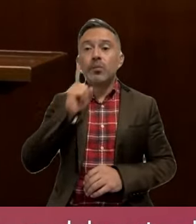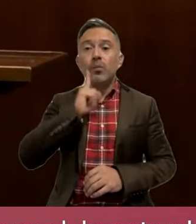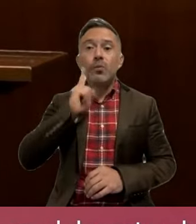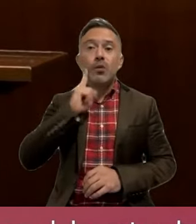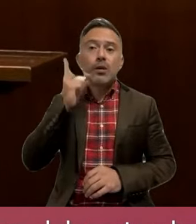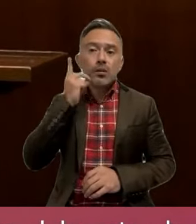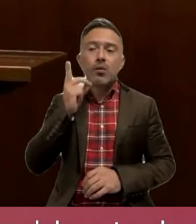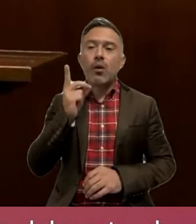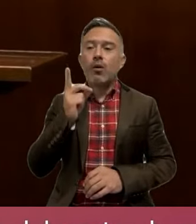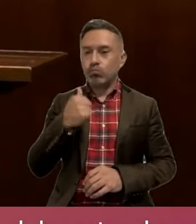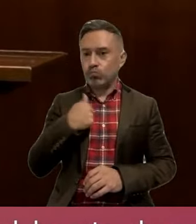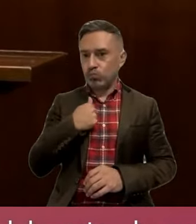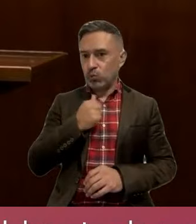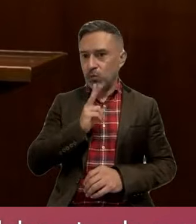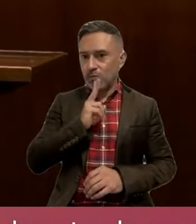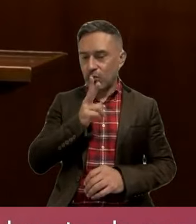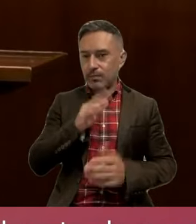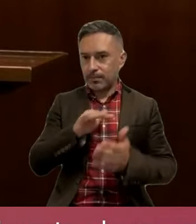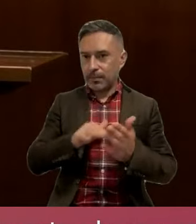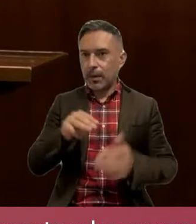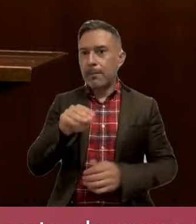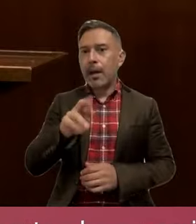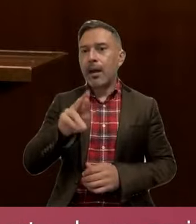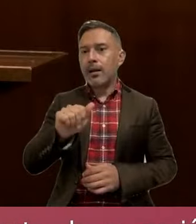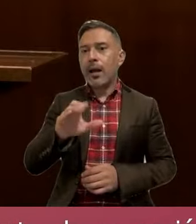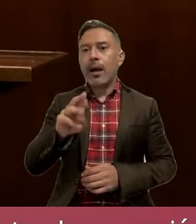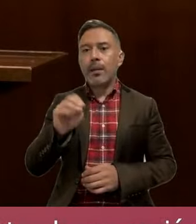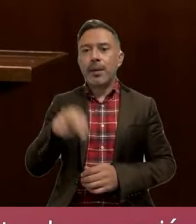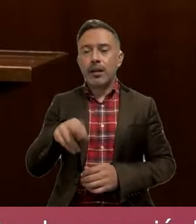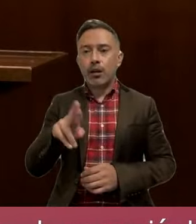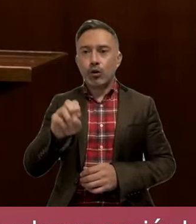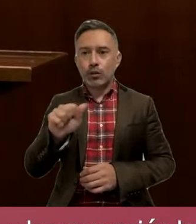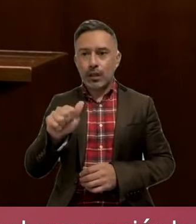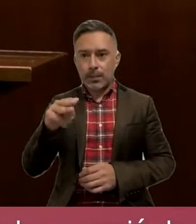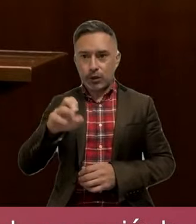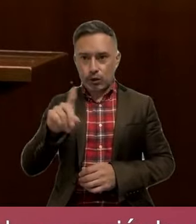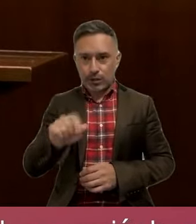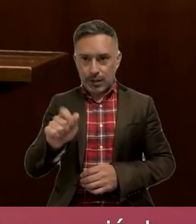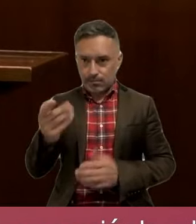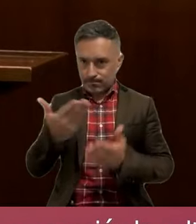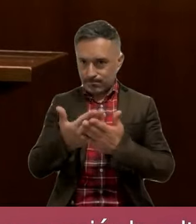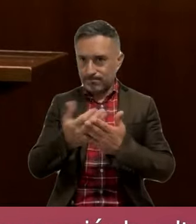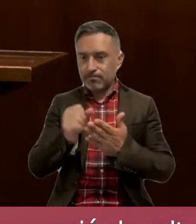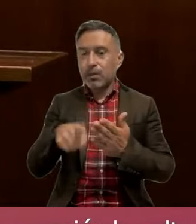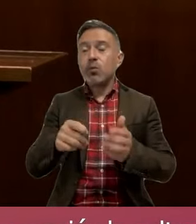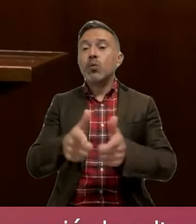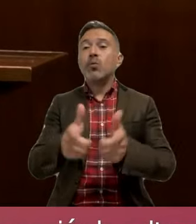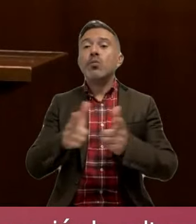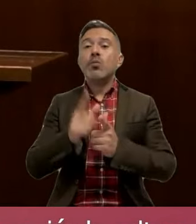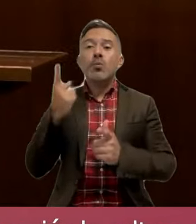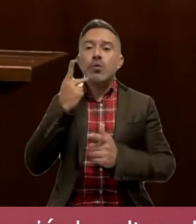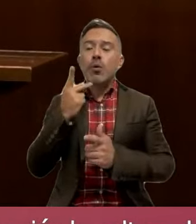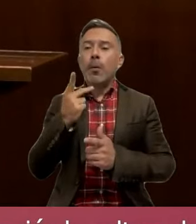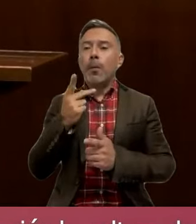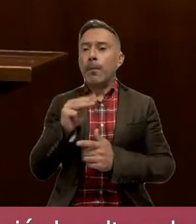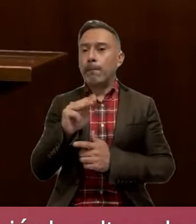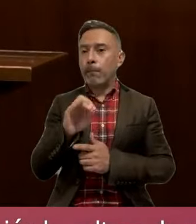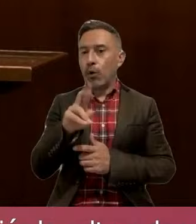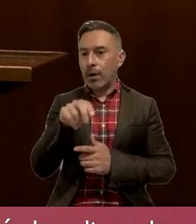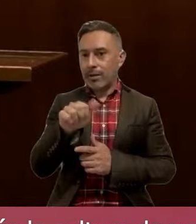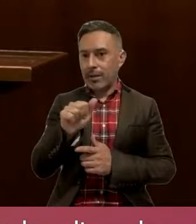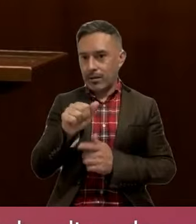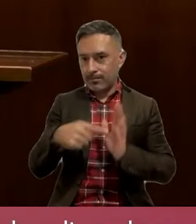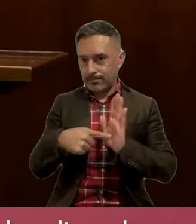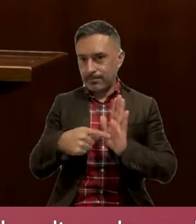la de la voz, María del Carmen de la Rosa Mendoza, en nombre del Grupo Parlamentario de Morena.